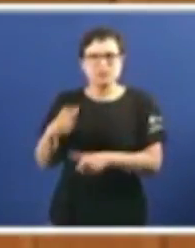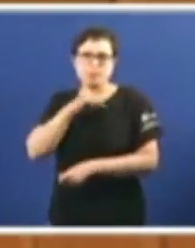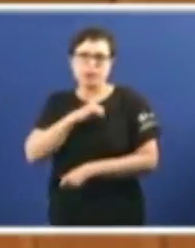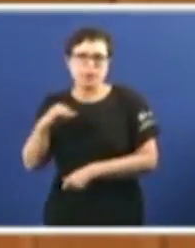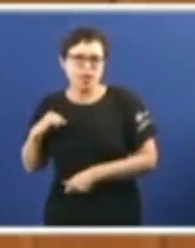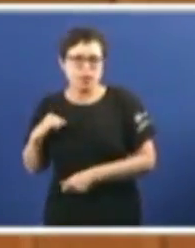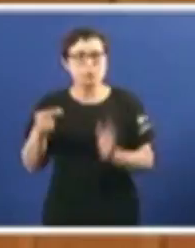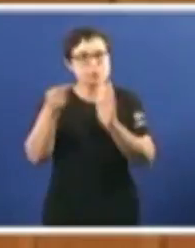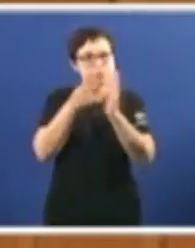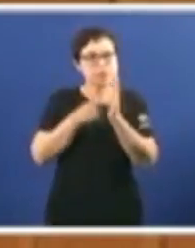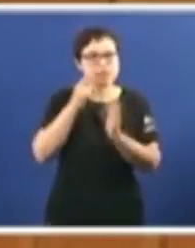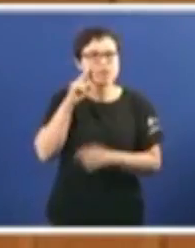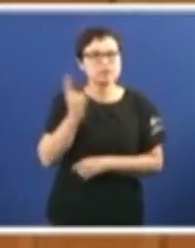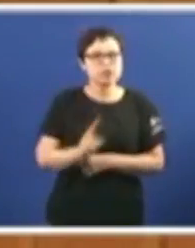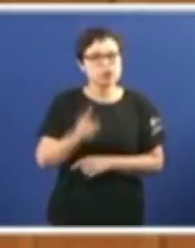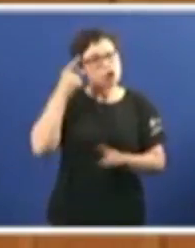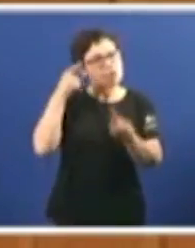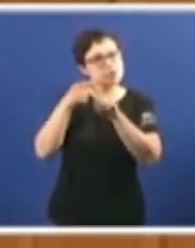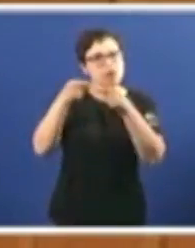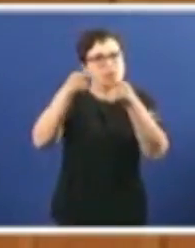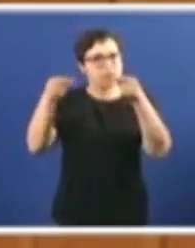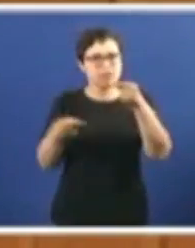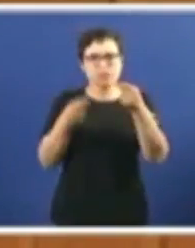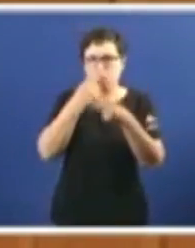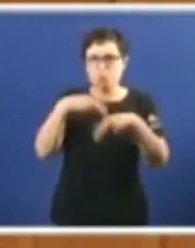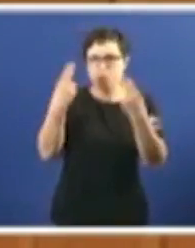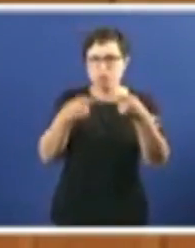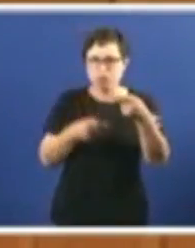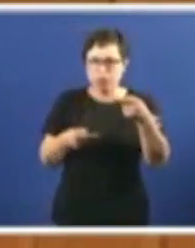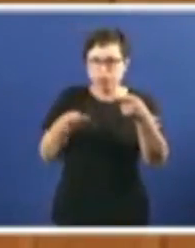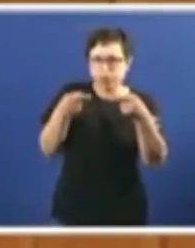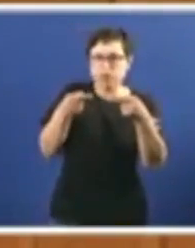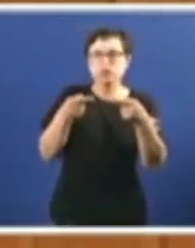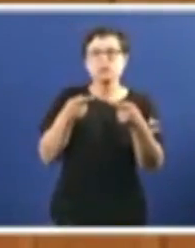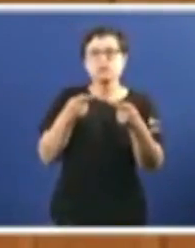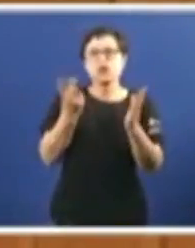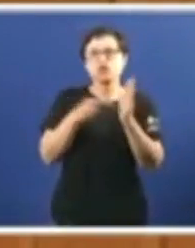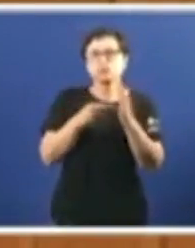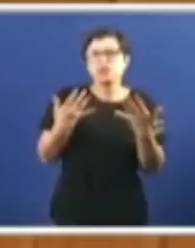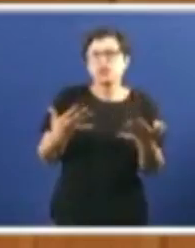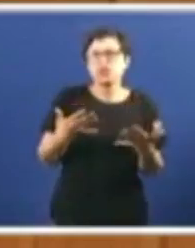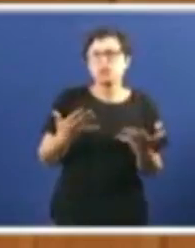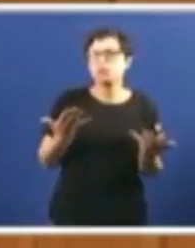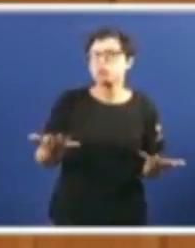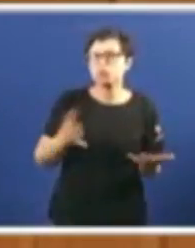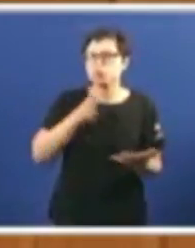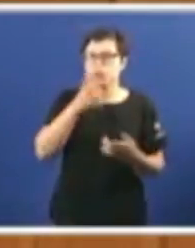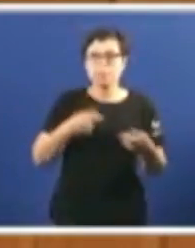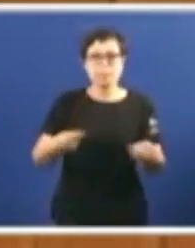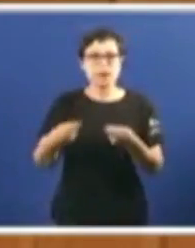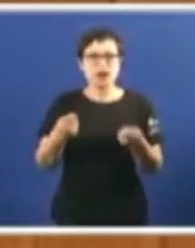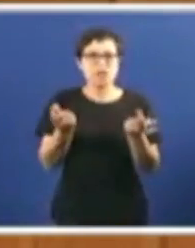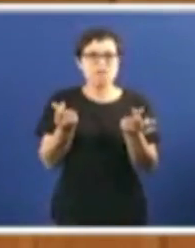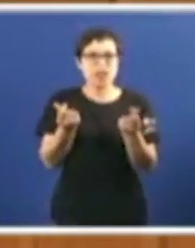das medidas extraordinarias para a redución do déficit público no ano 2010 foi consecuencia de deixar facer aos mercados